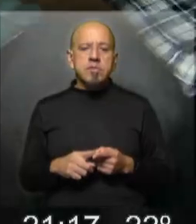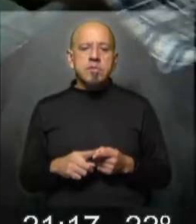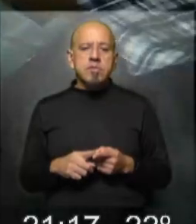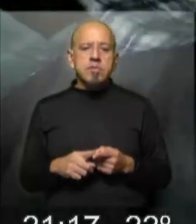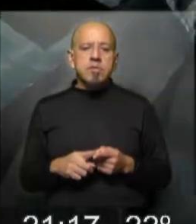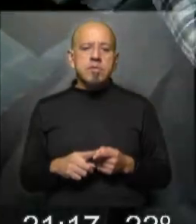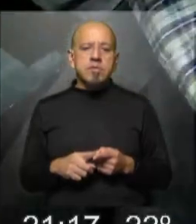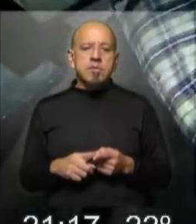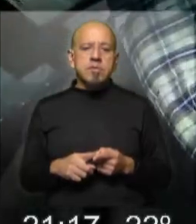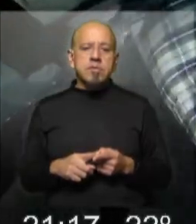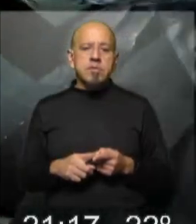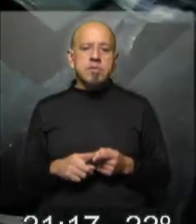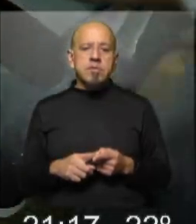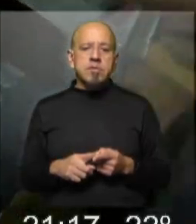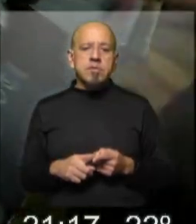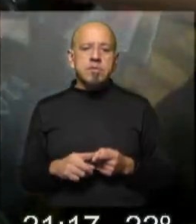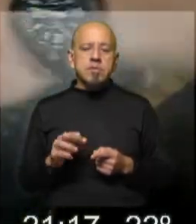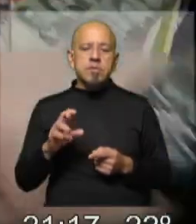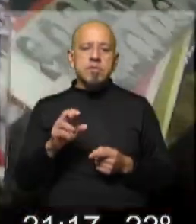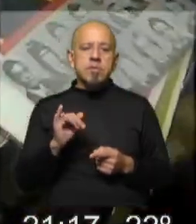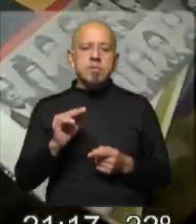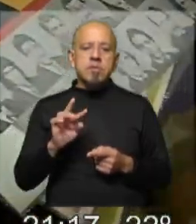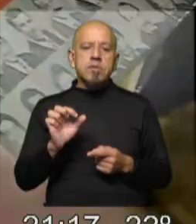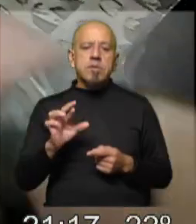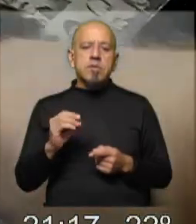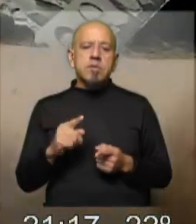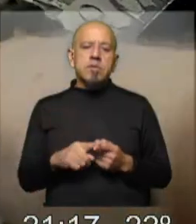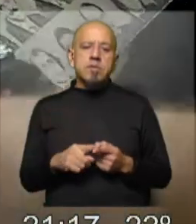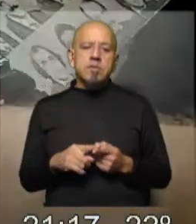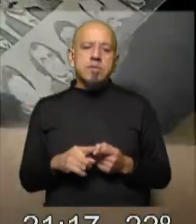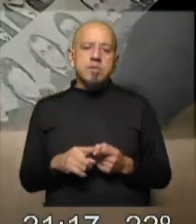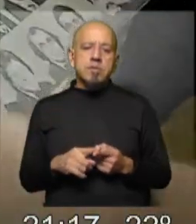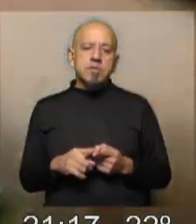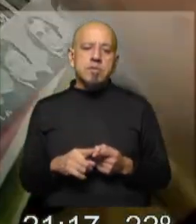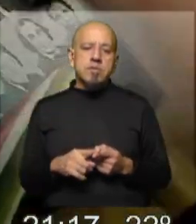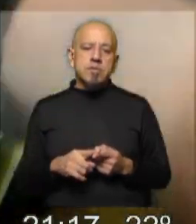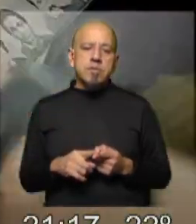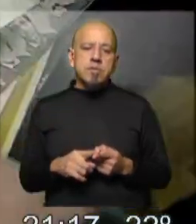Triunfo. Acá está Eduardo Rivero, que es el que está acá. Están todos acá.